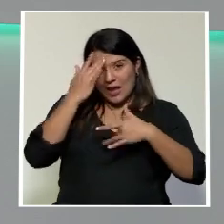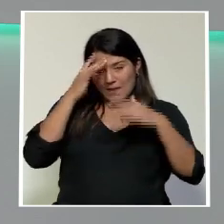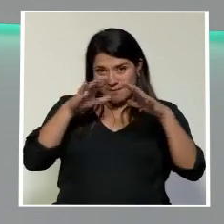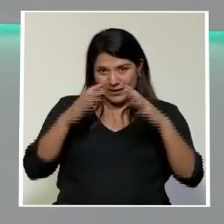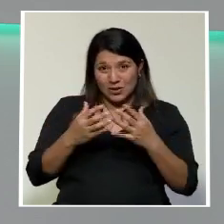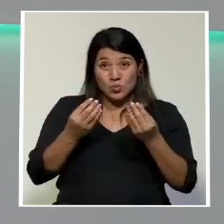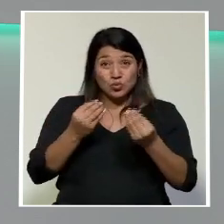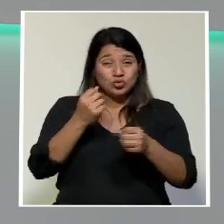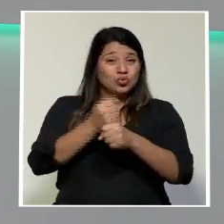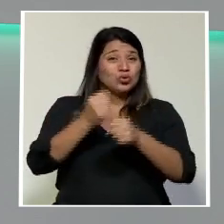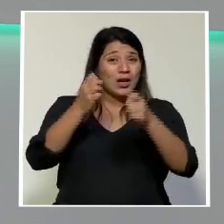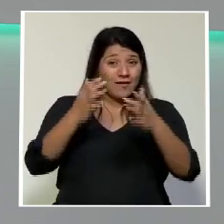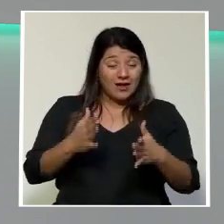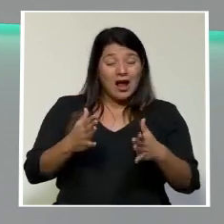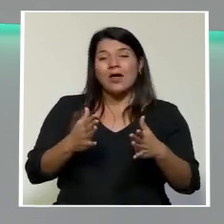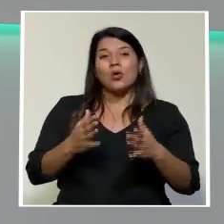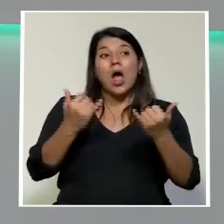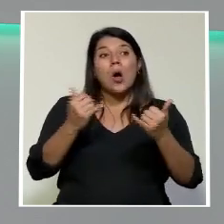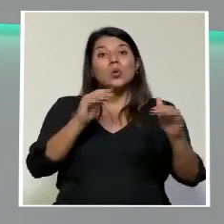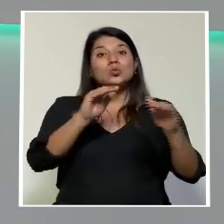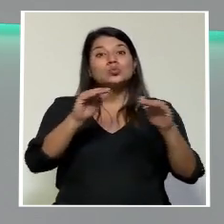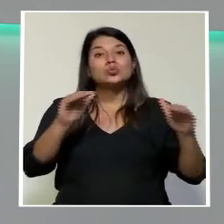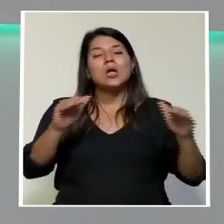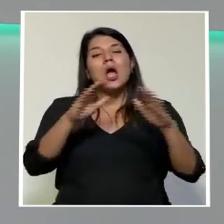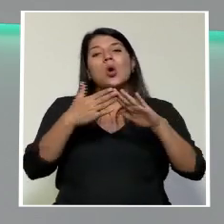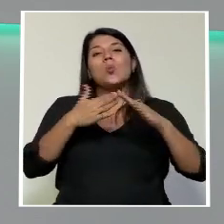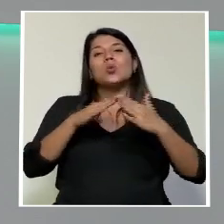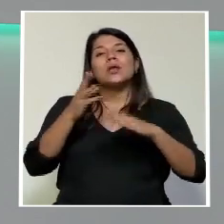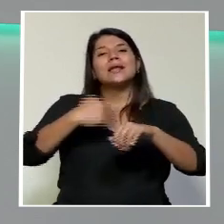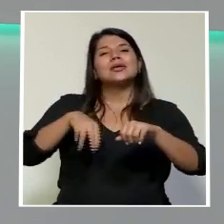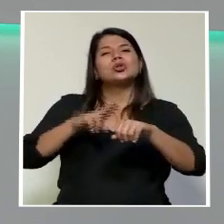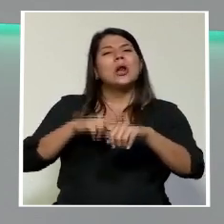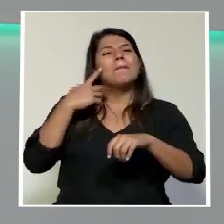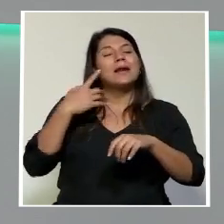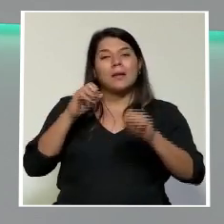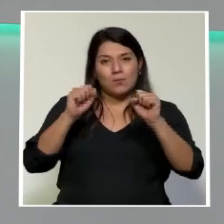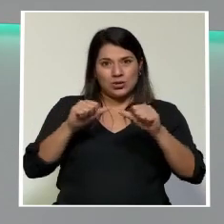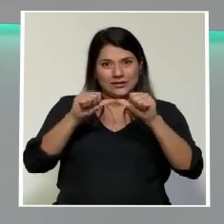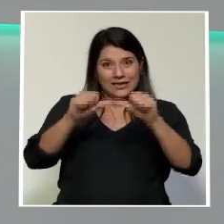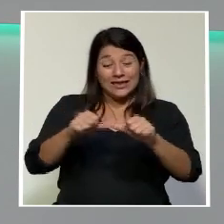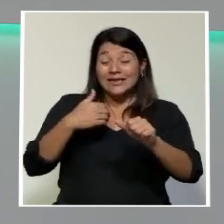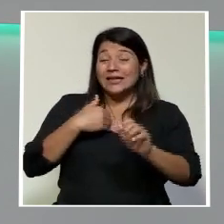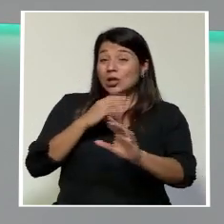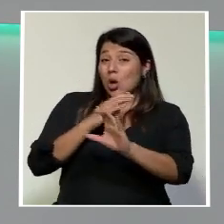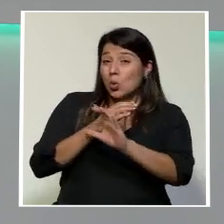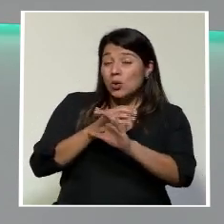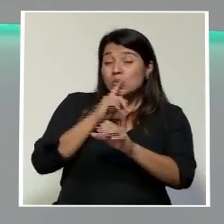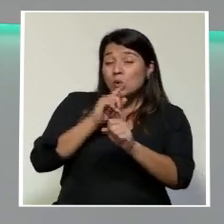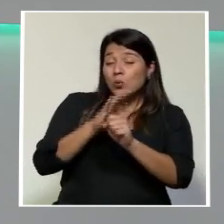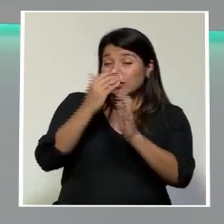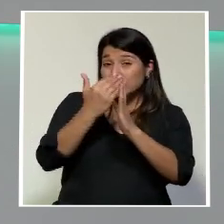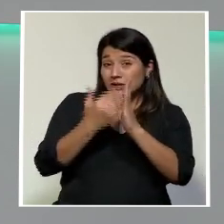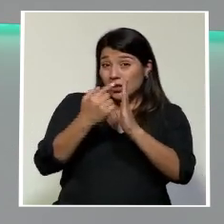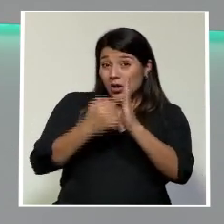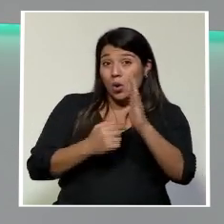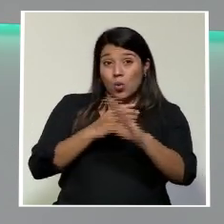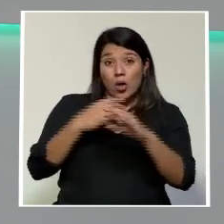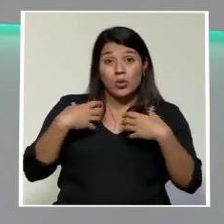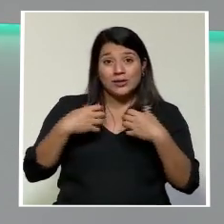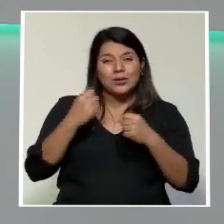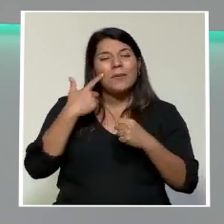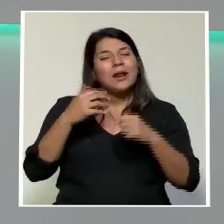del sector de alimentos y bebidas hacen un llamado a la comunidad nacional para que sigan teniendo todas las medidas y los protocolos sanitarios y así la